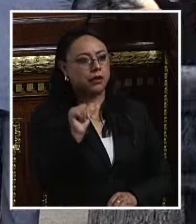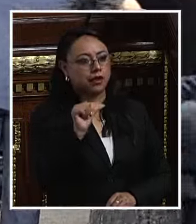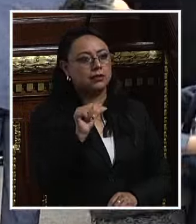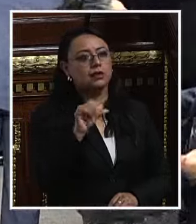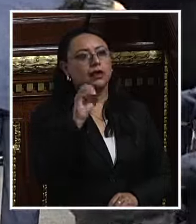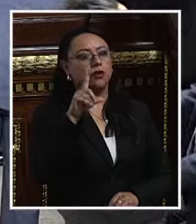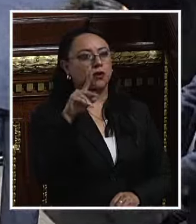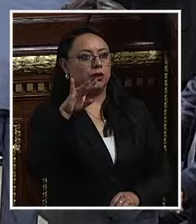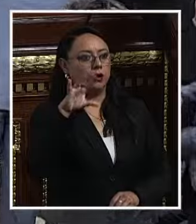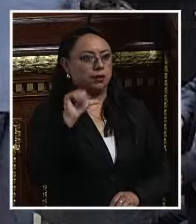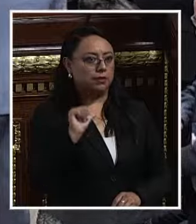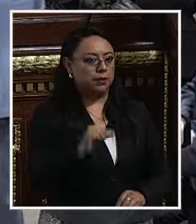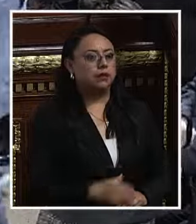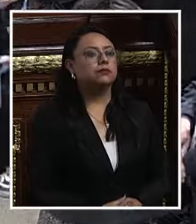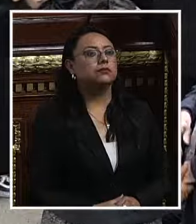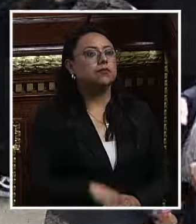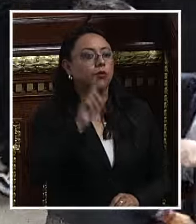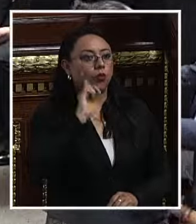Otegui Leonor.